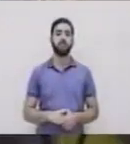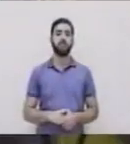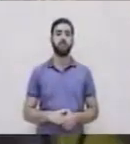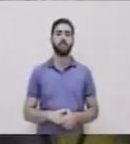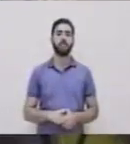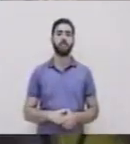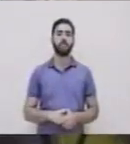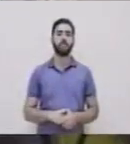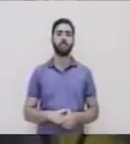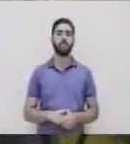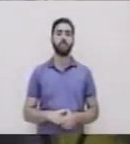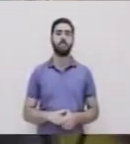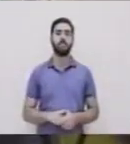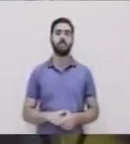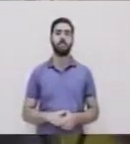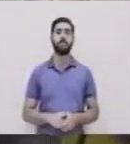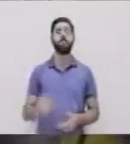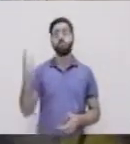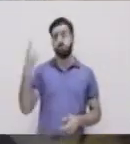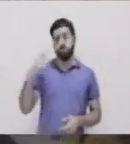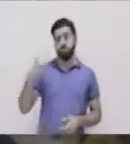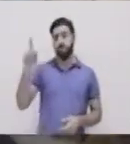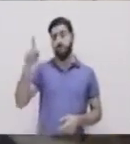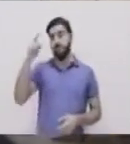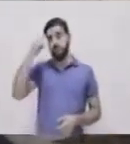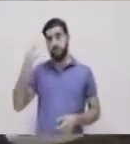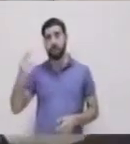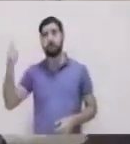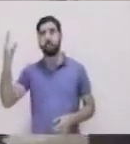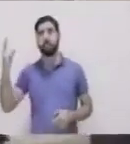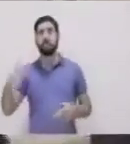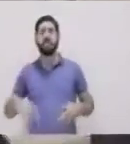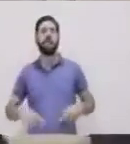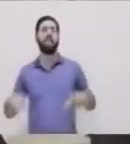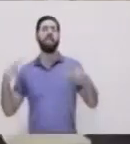y al regresar te diga,